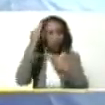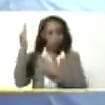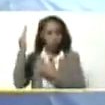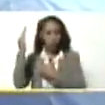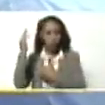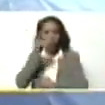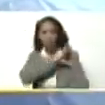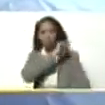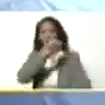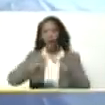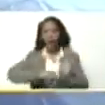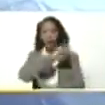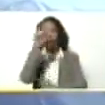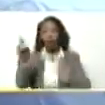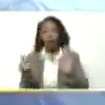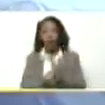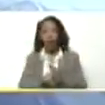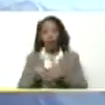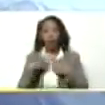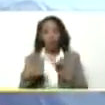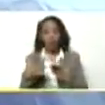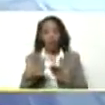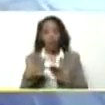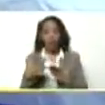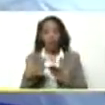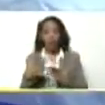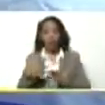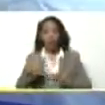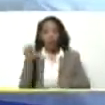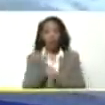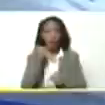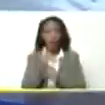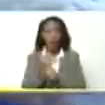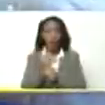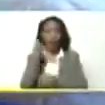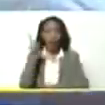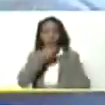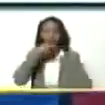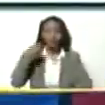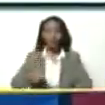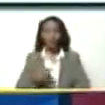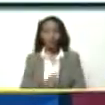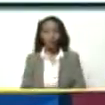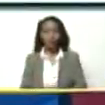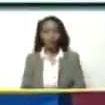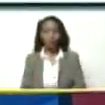directora general de la turbooperadora Rutravel de Rusia.